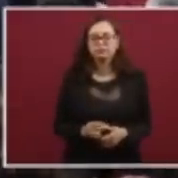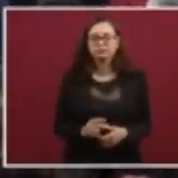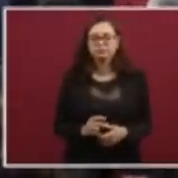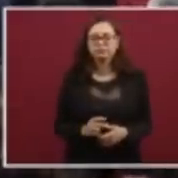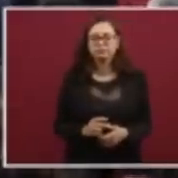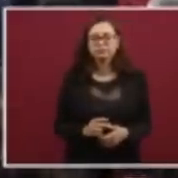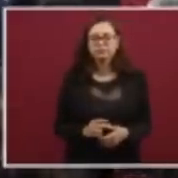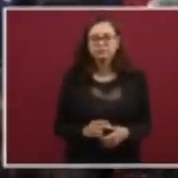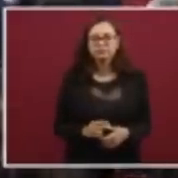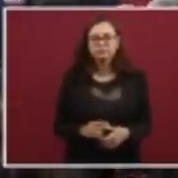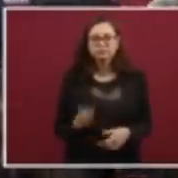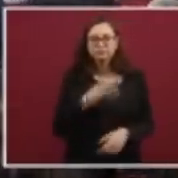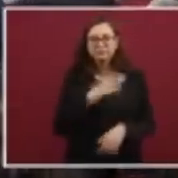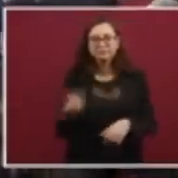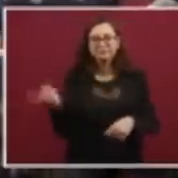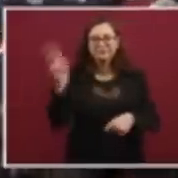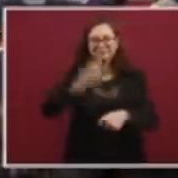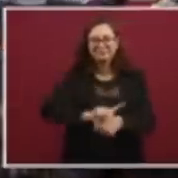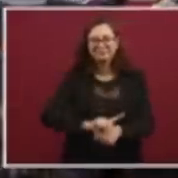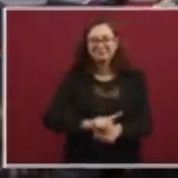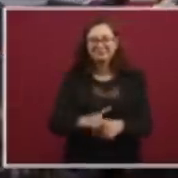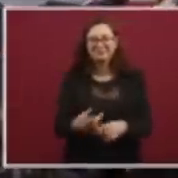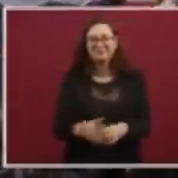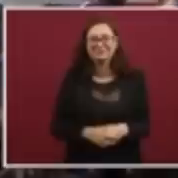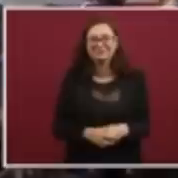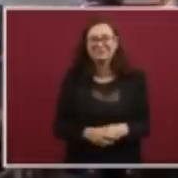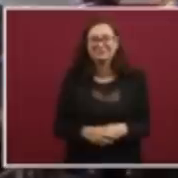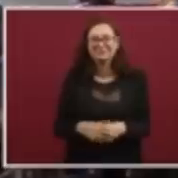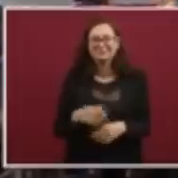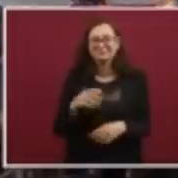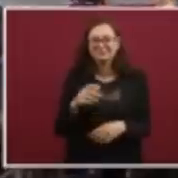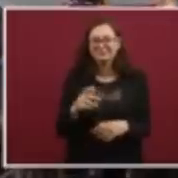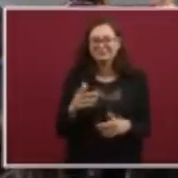Buen día. Hans Salazar, de Noticias ZMG.